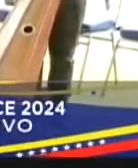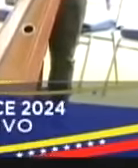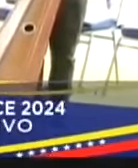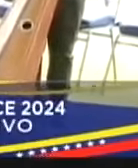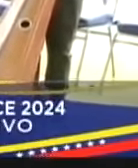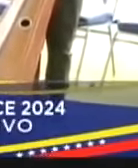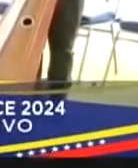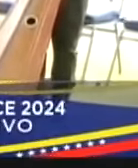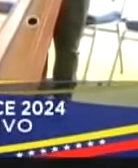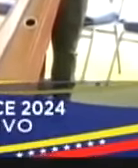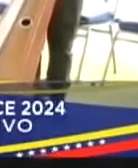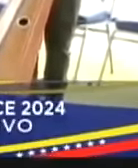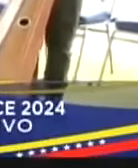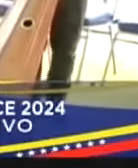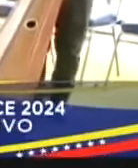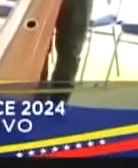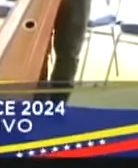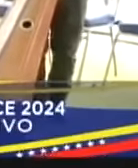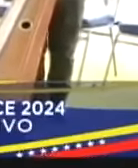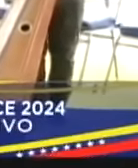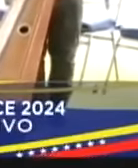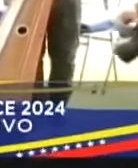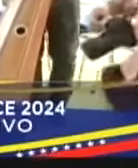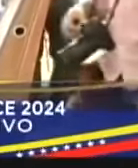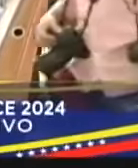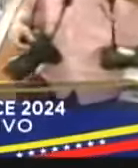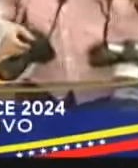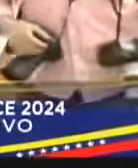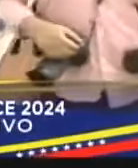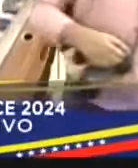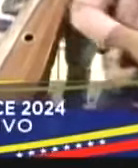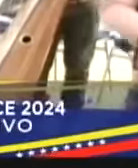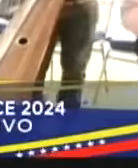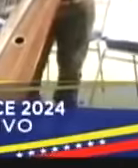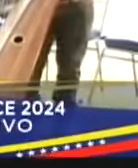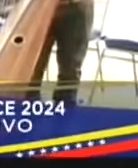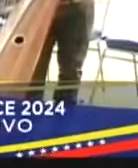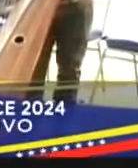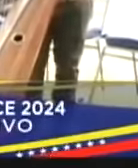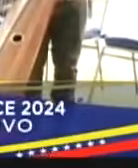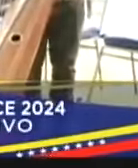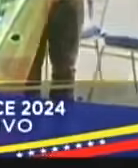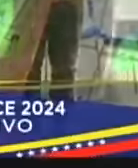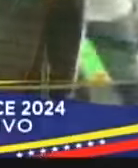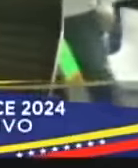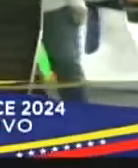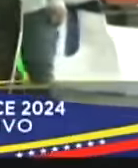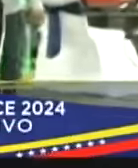Que siempre lleva a ver.